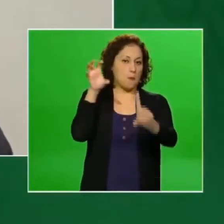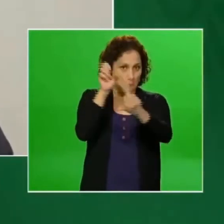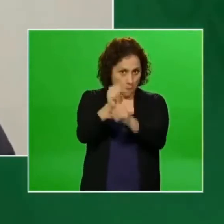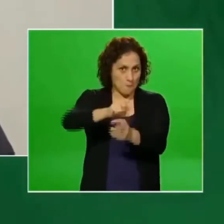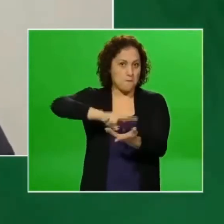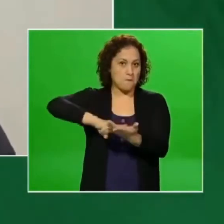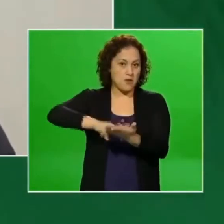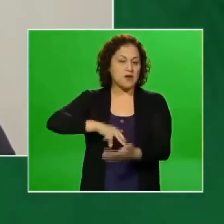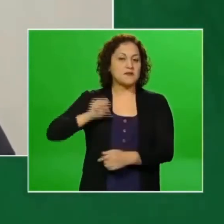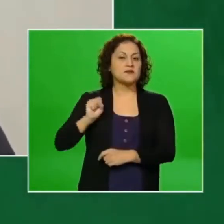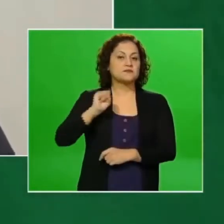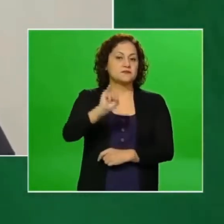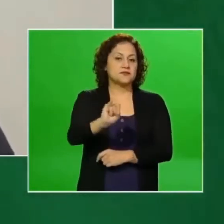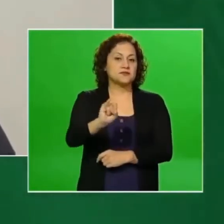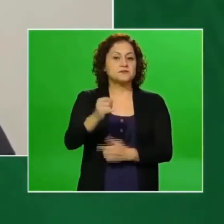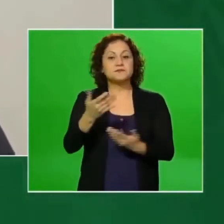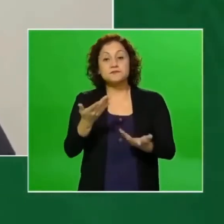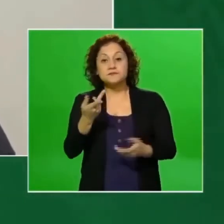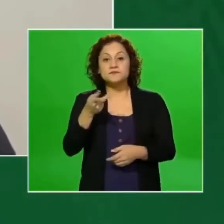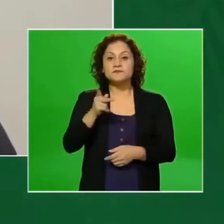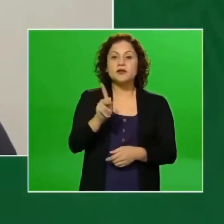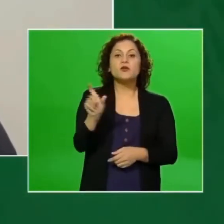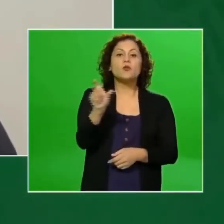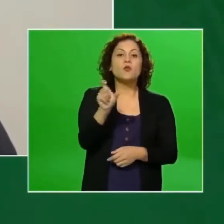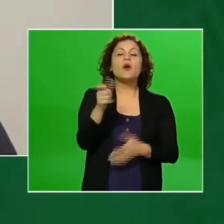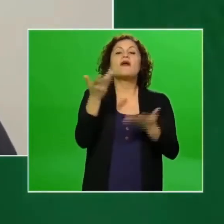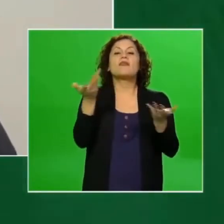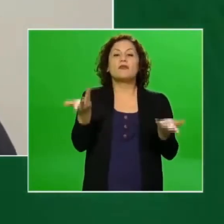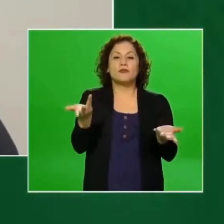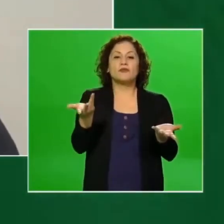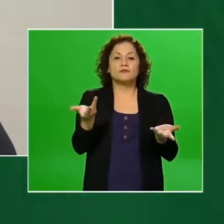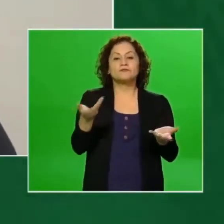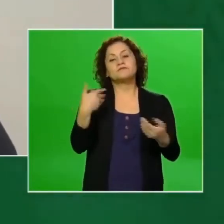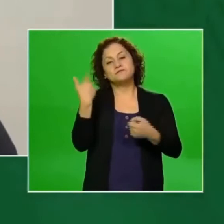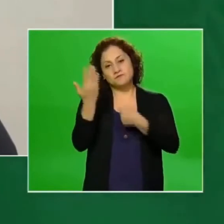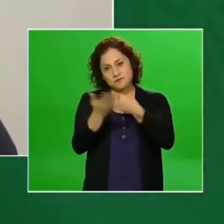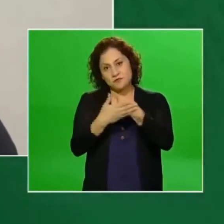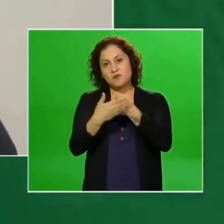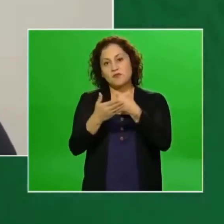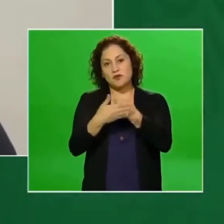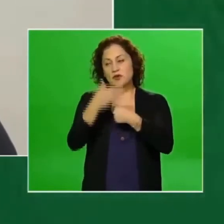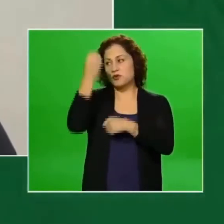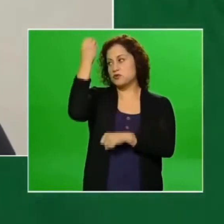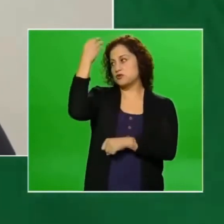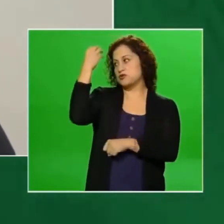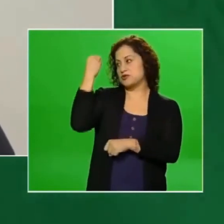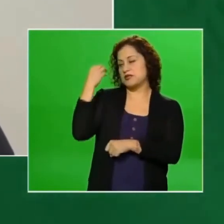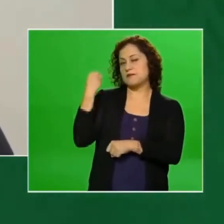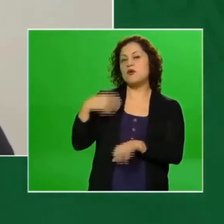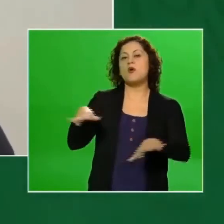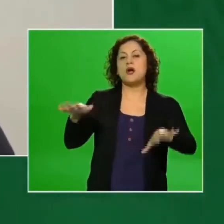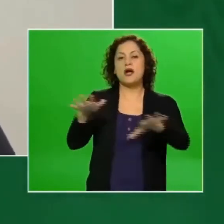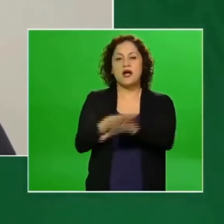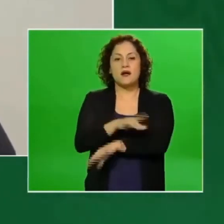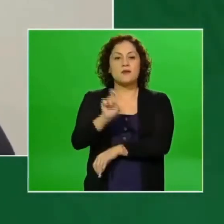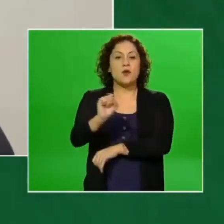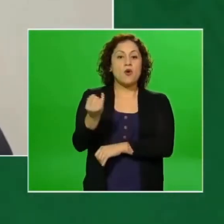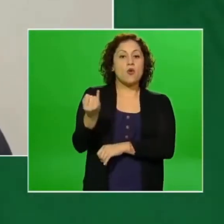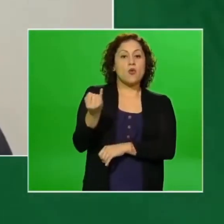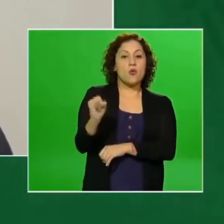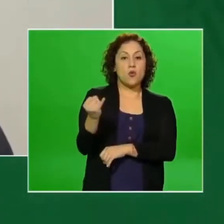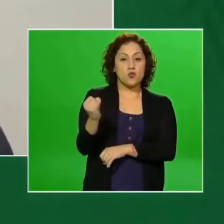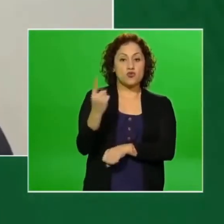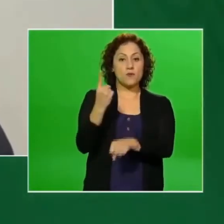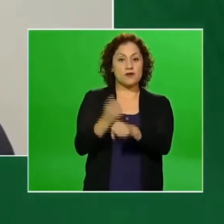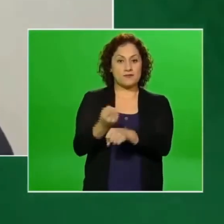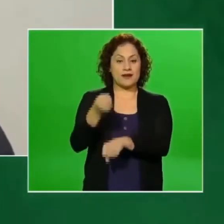eso obviamente lo sabremos cuando actualicemos el semáforo de riesgo epidémico la primera semana de junio, y ahí es